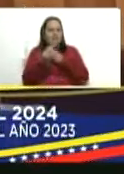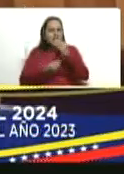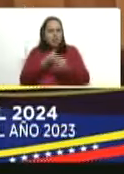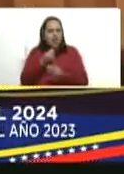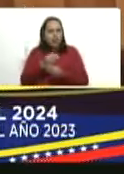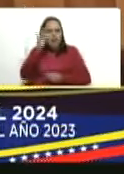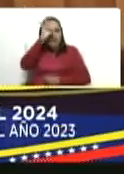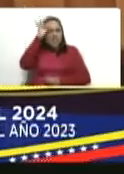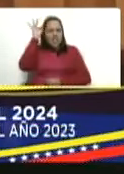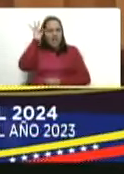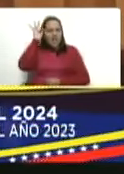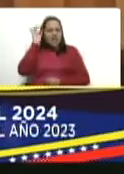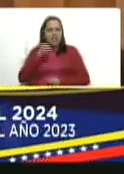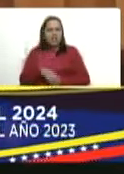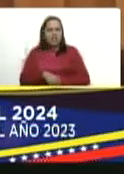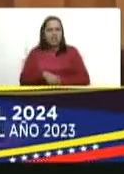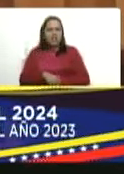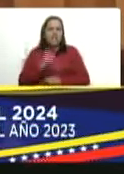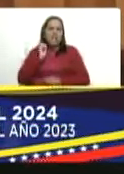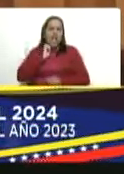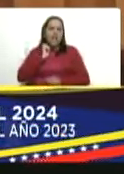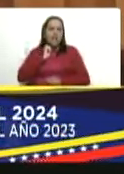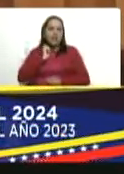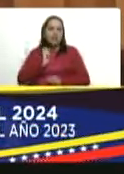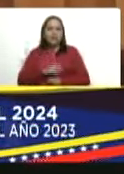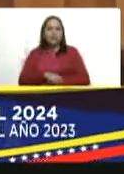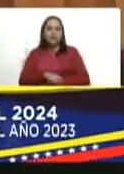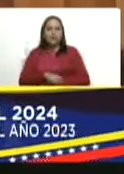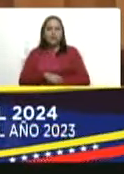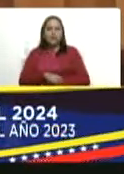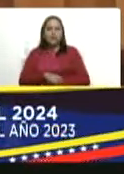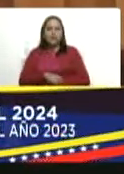del fiscal Tarek William Saab.